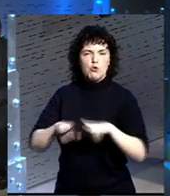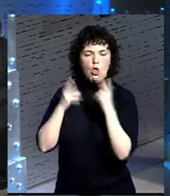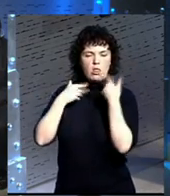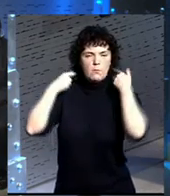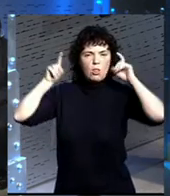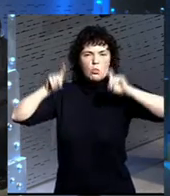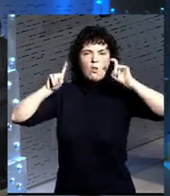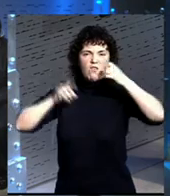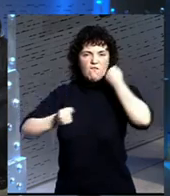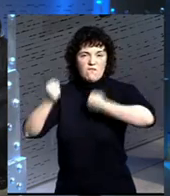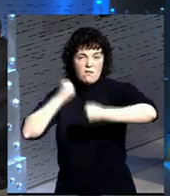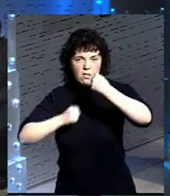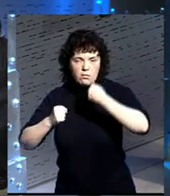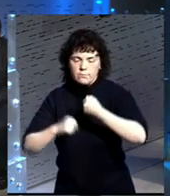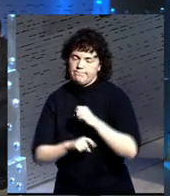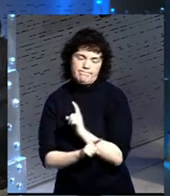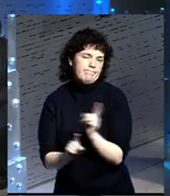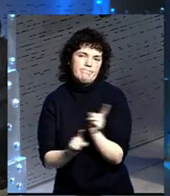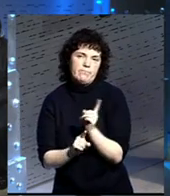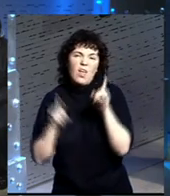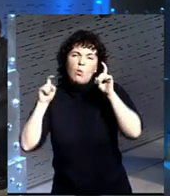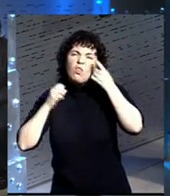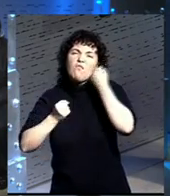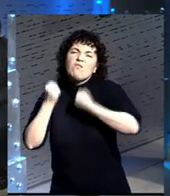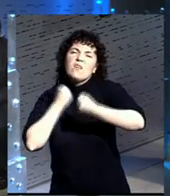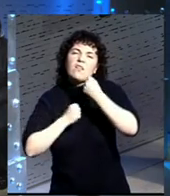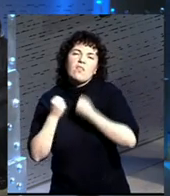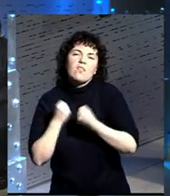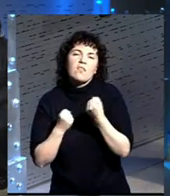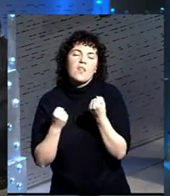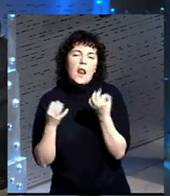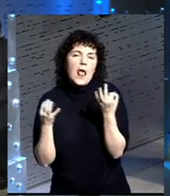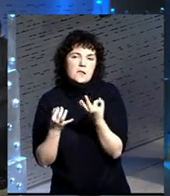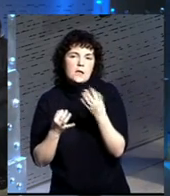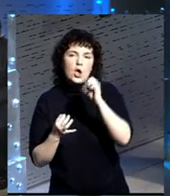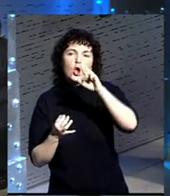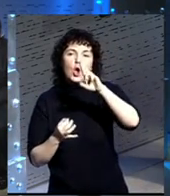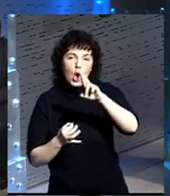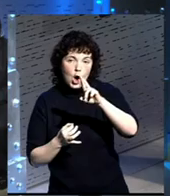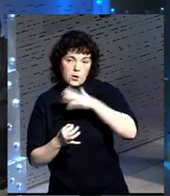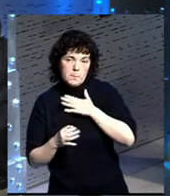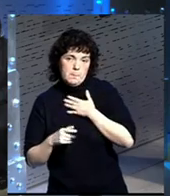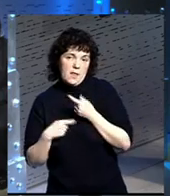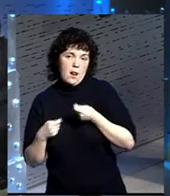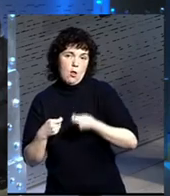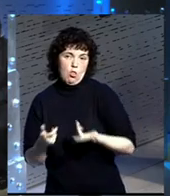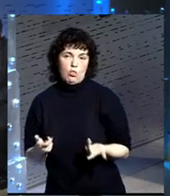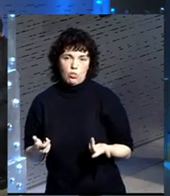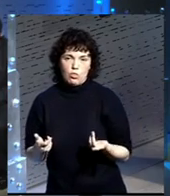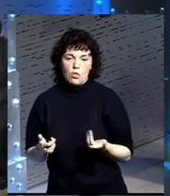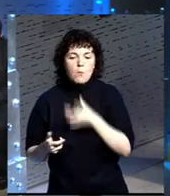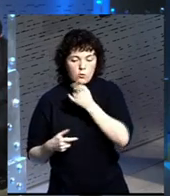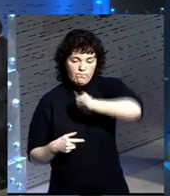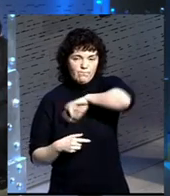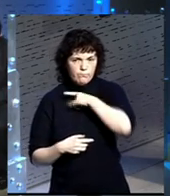educación financiera. No, es que la educación financiera tiene que estar en el core de nuestro negocio y por lo tanto es nuestra